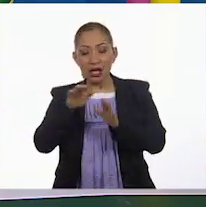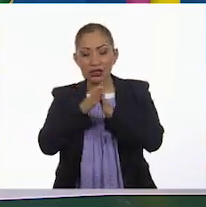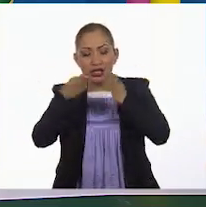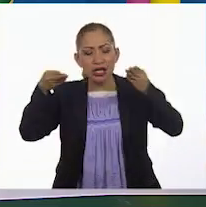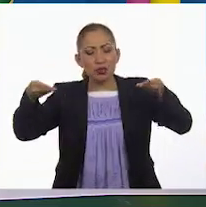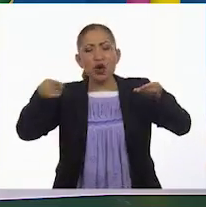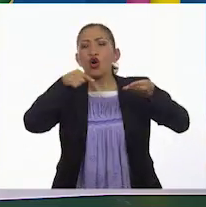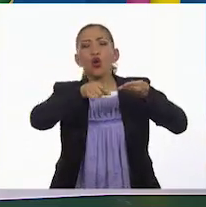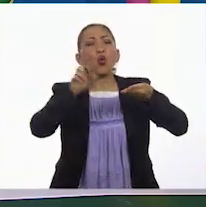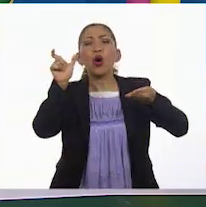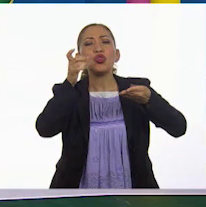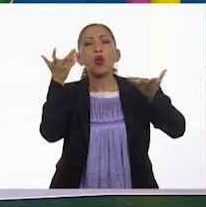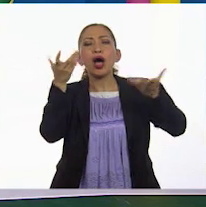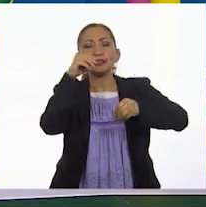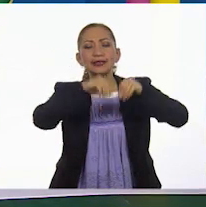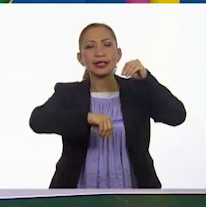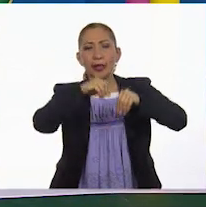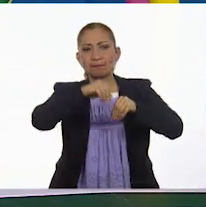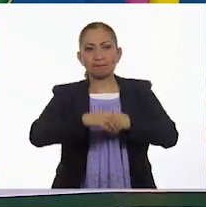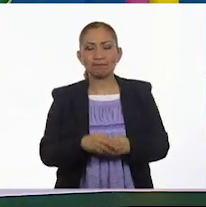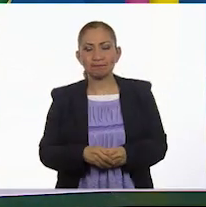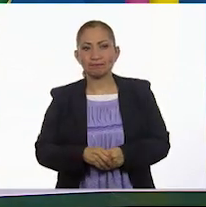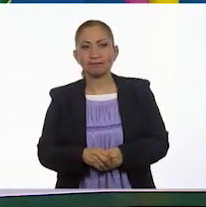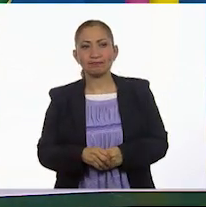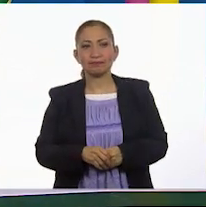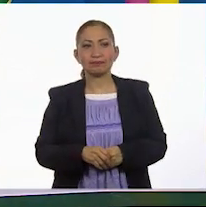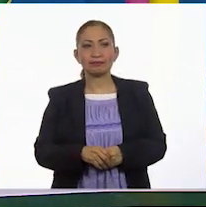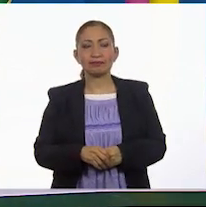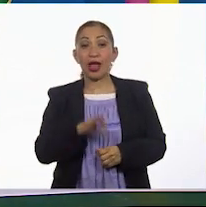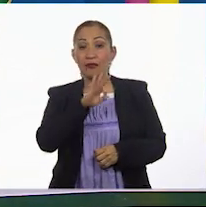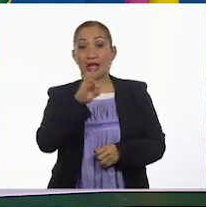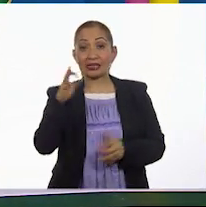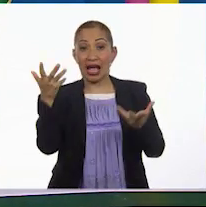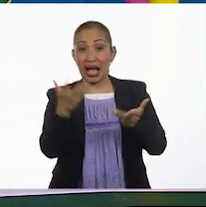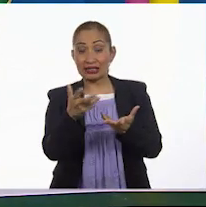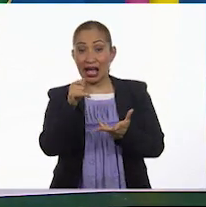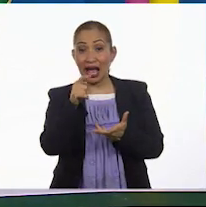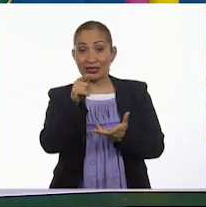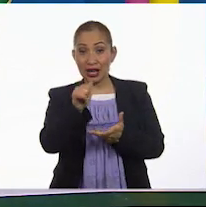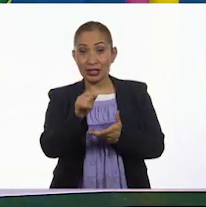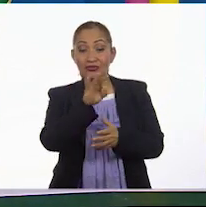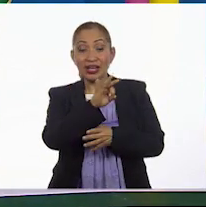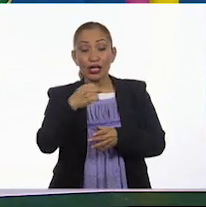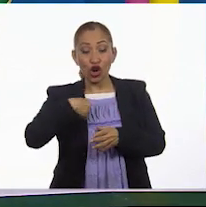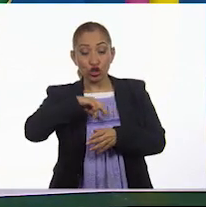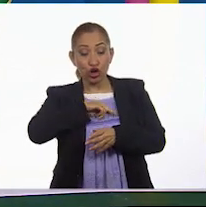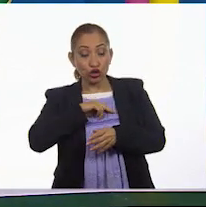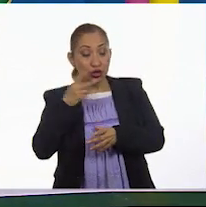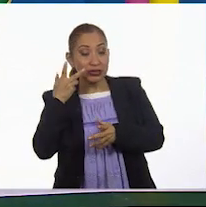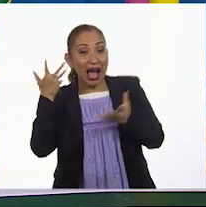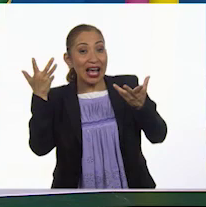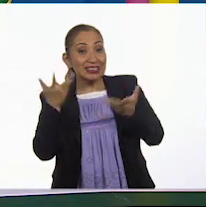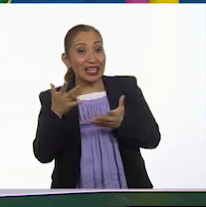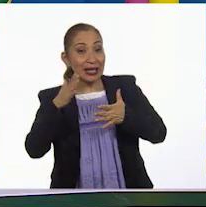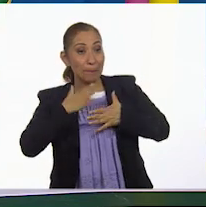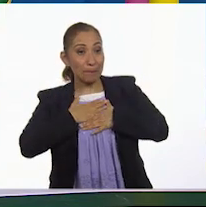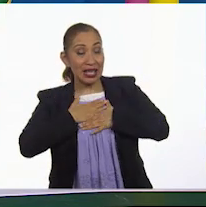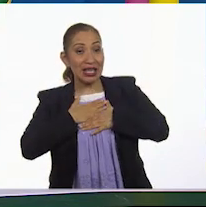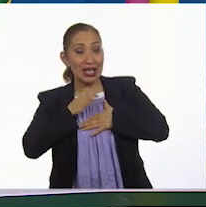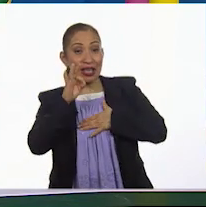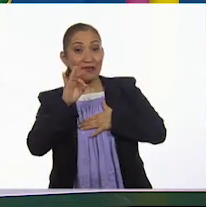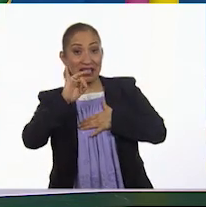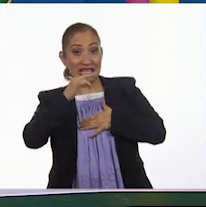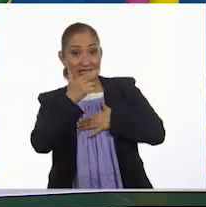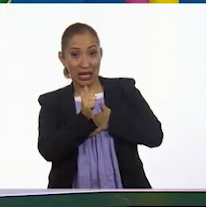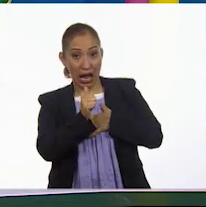Sí. ¿Qué dice aquí? La fecha de elaboración es la fecha en la que nosotros estamos elaborando esta ficha de